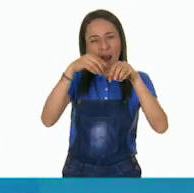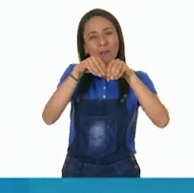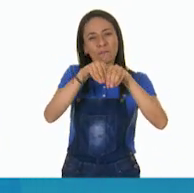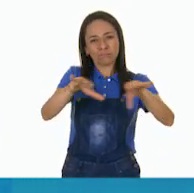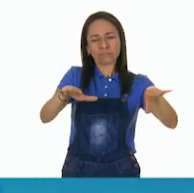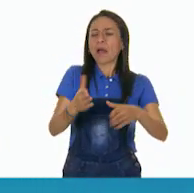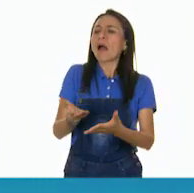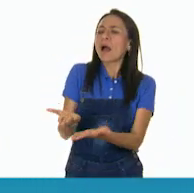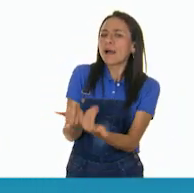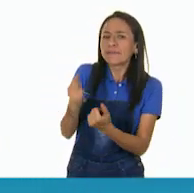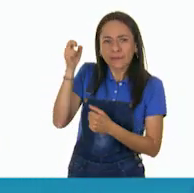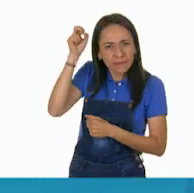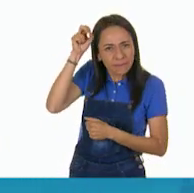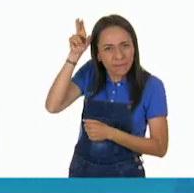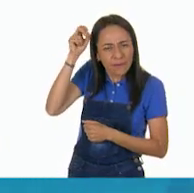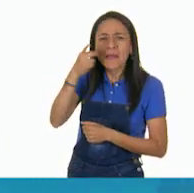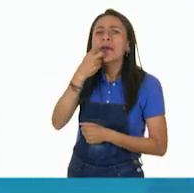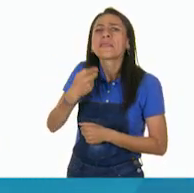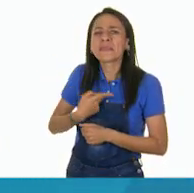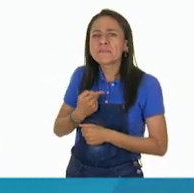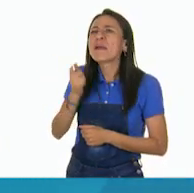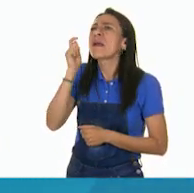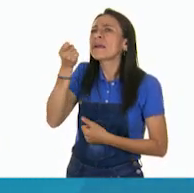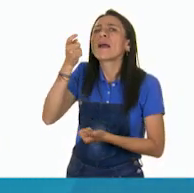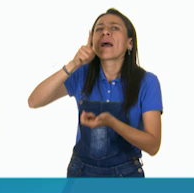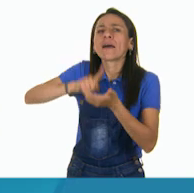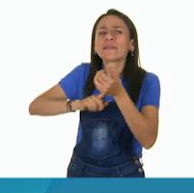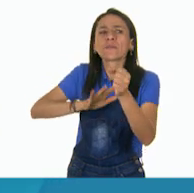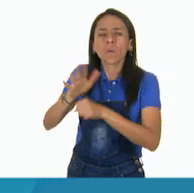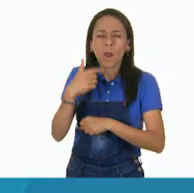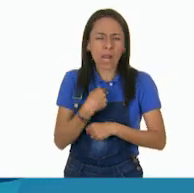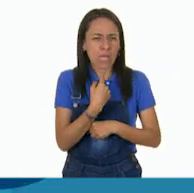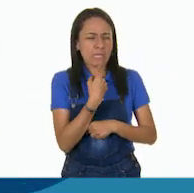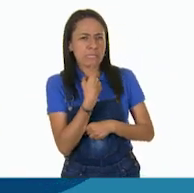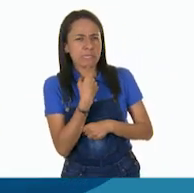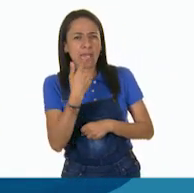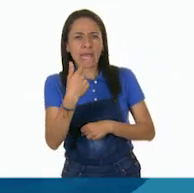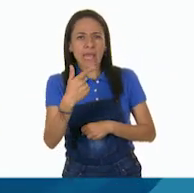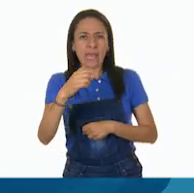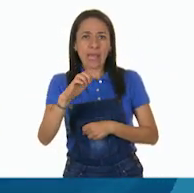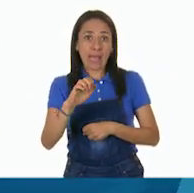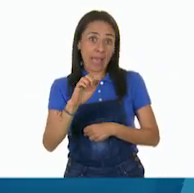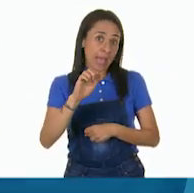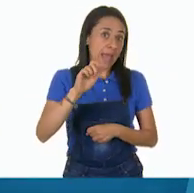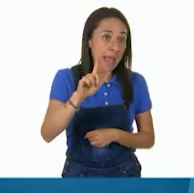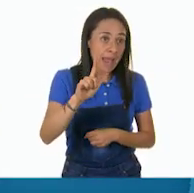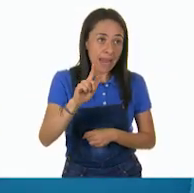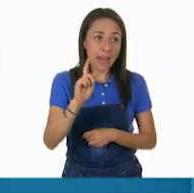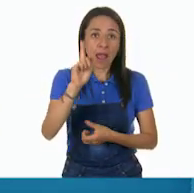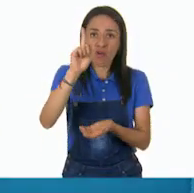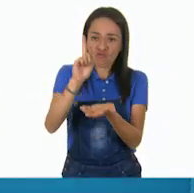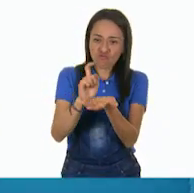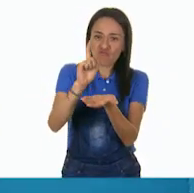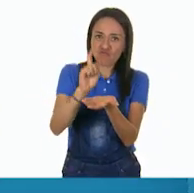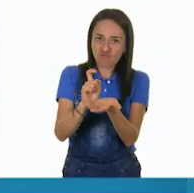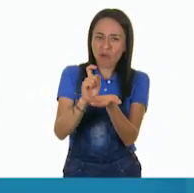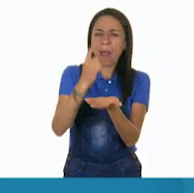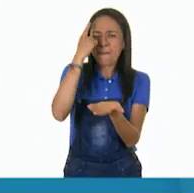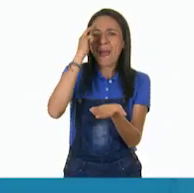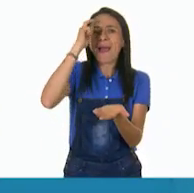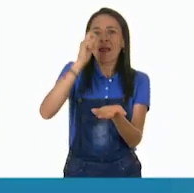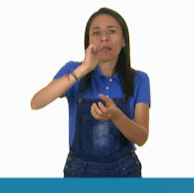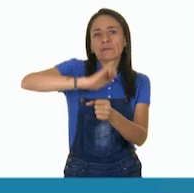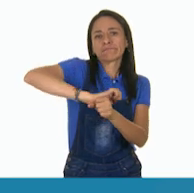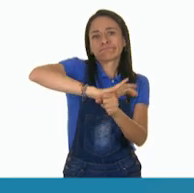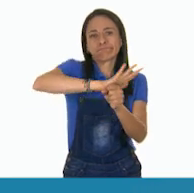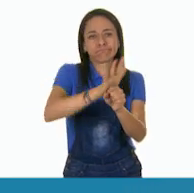raulito es un gel para eliminar el coronavirus si me parece